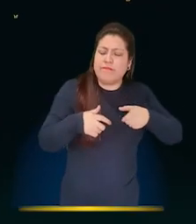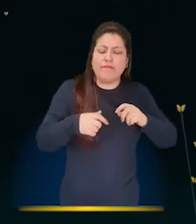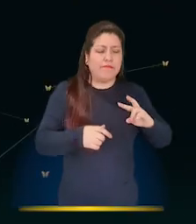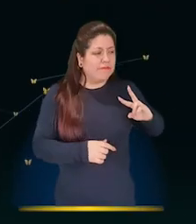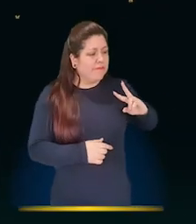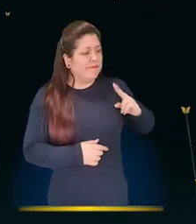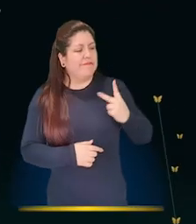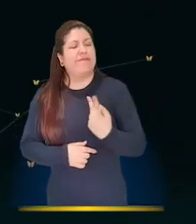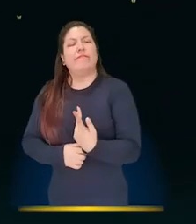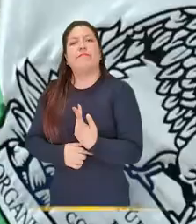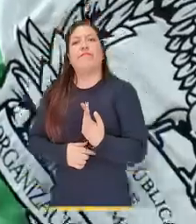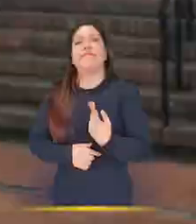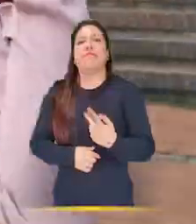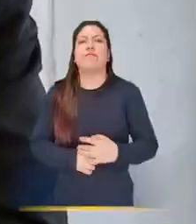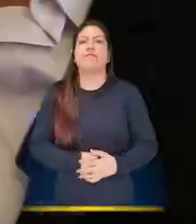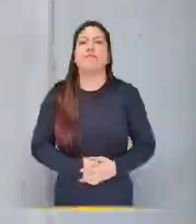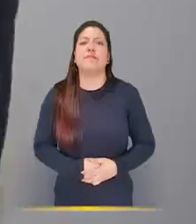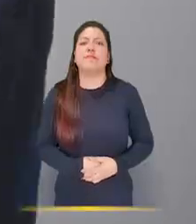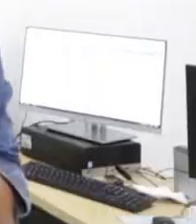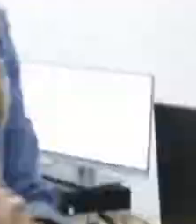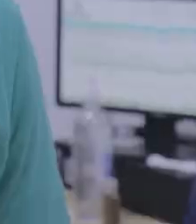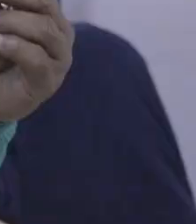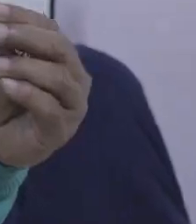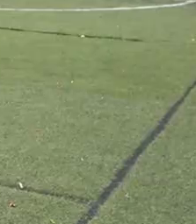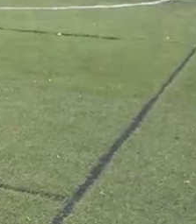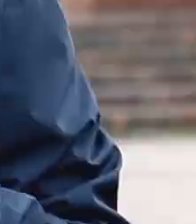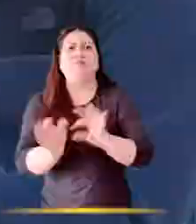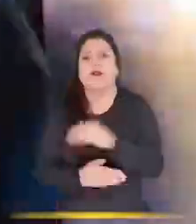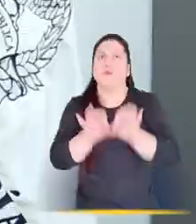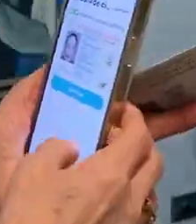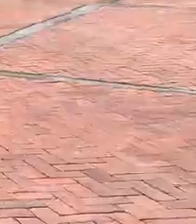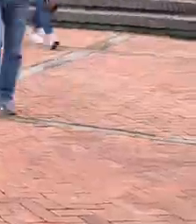de transformación a través del tiempo.